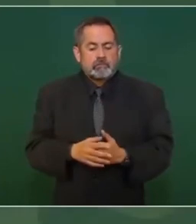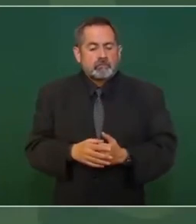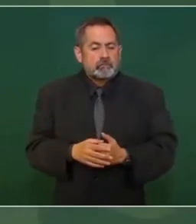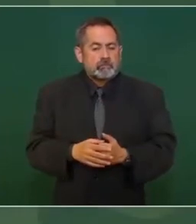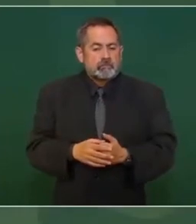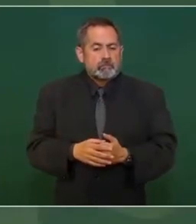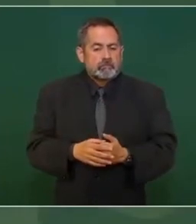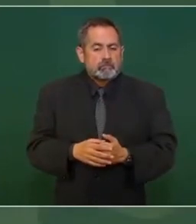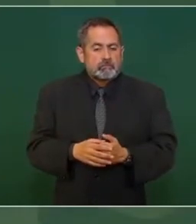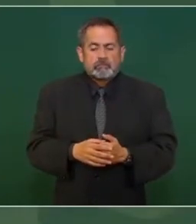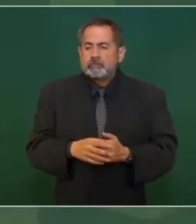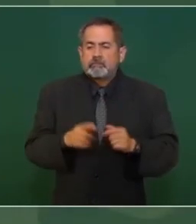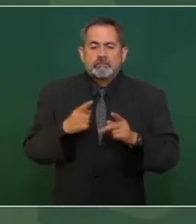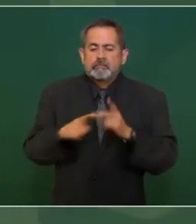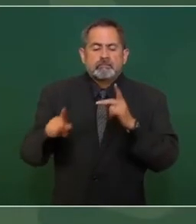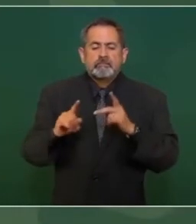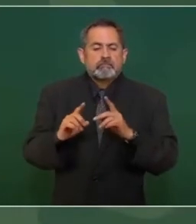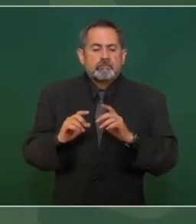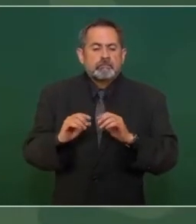desatan